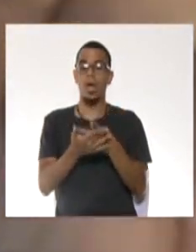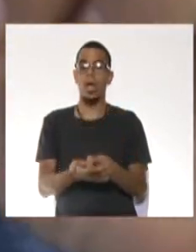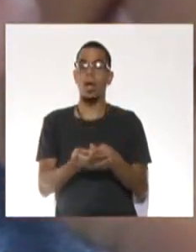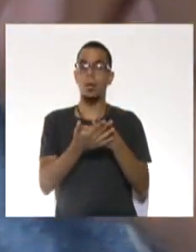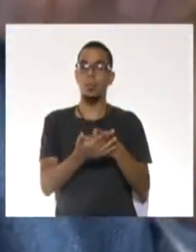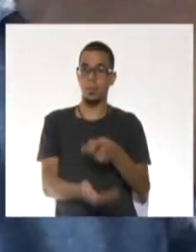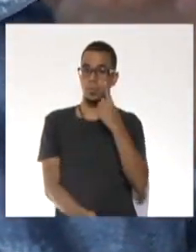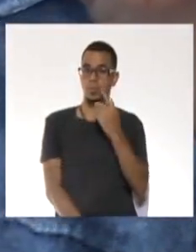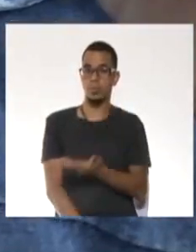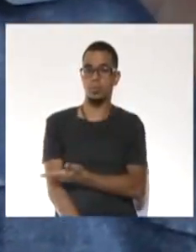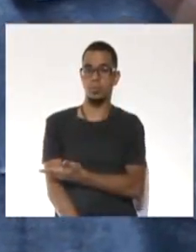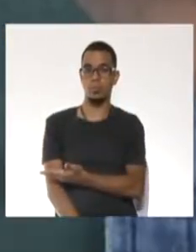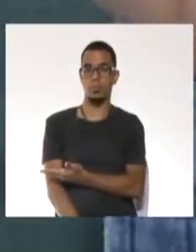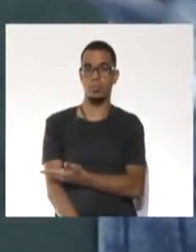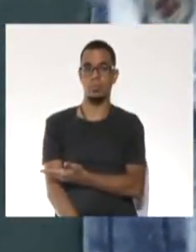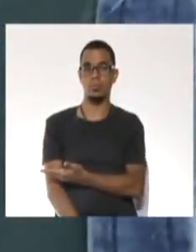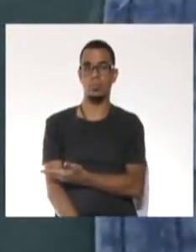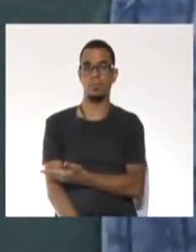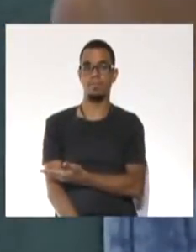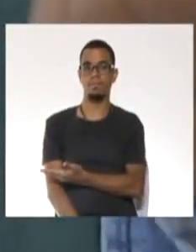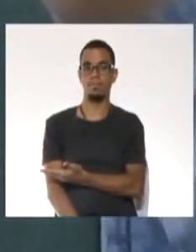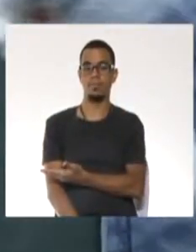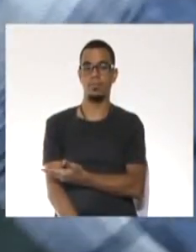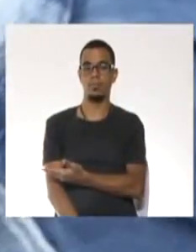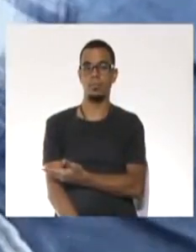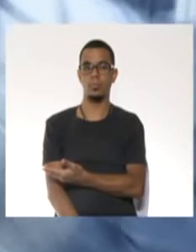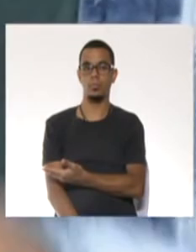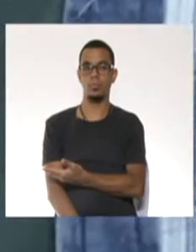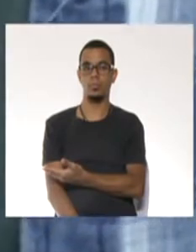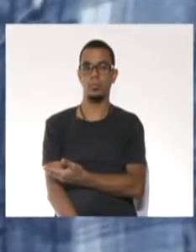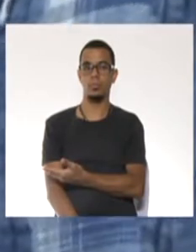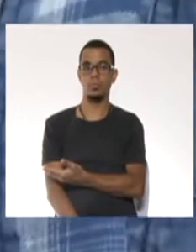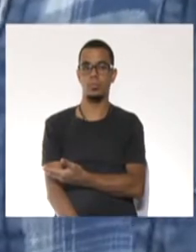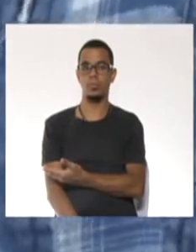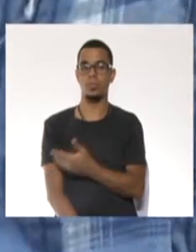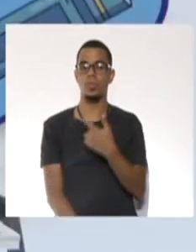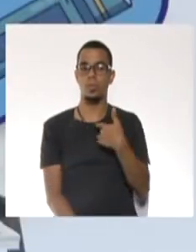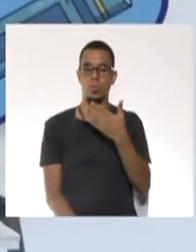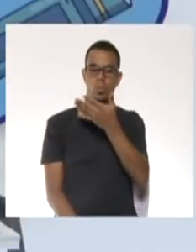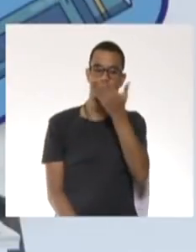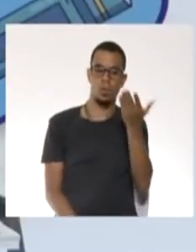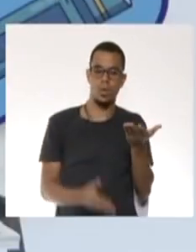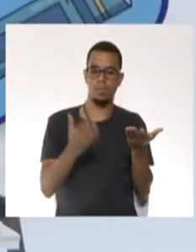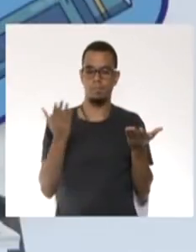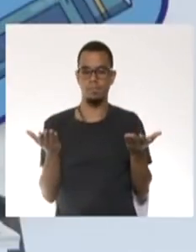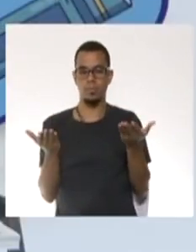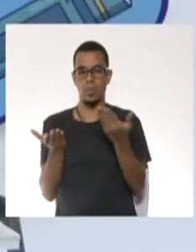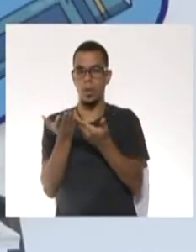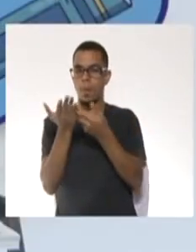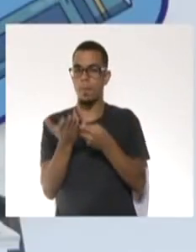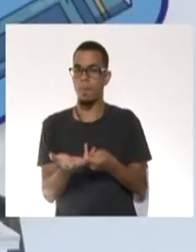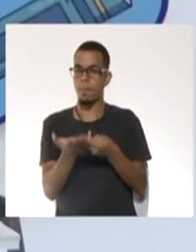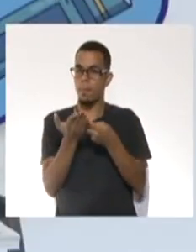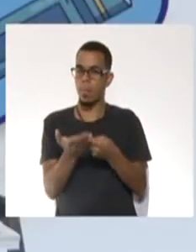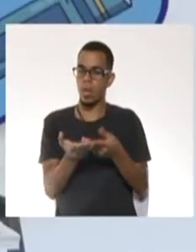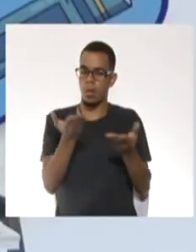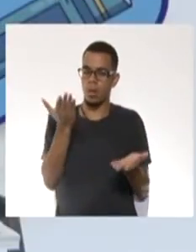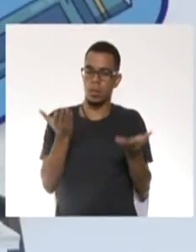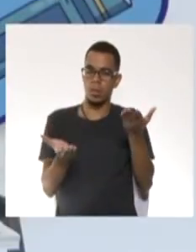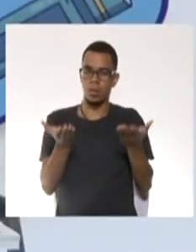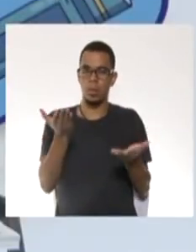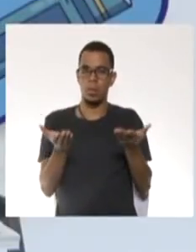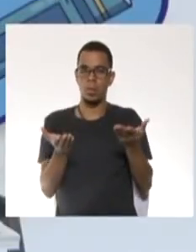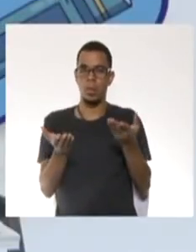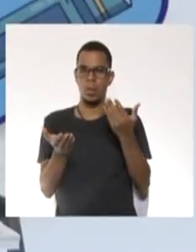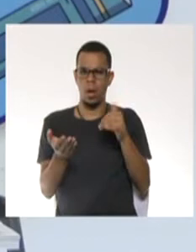ok, lo vamos a comparar con el peso que tengo acá, de este objeto. Ahí hace